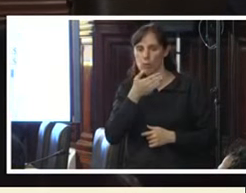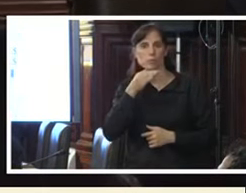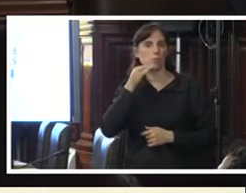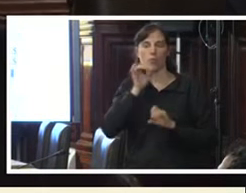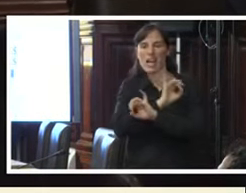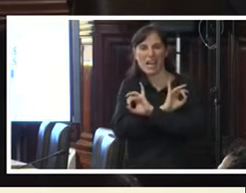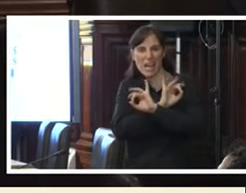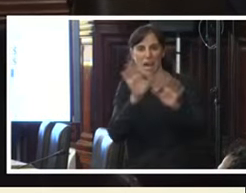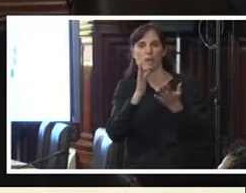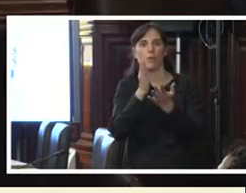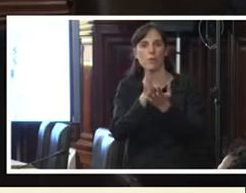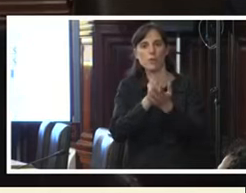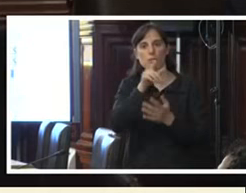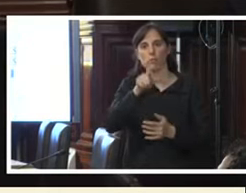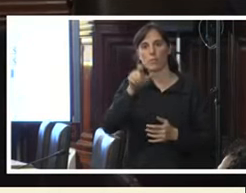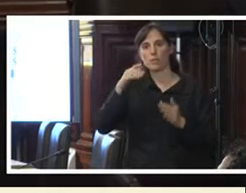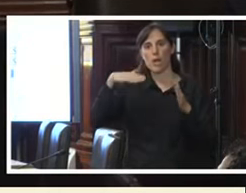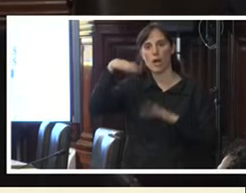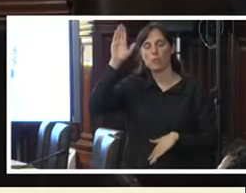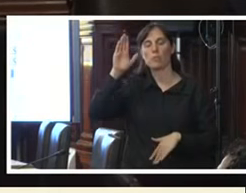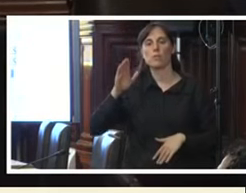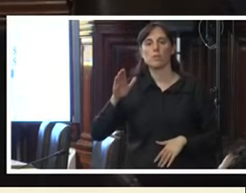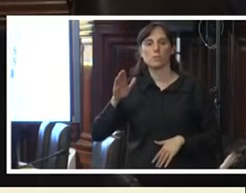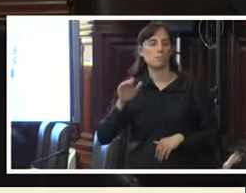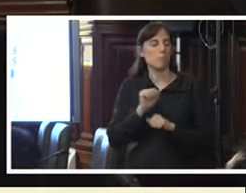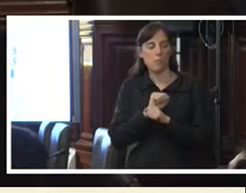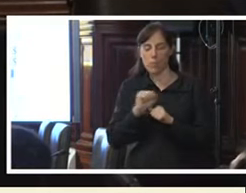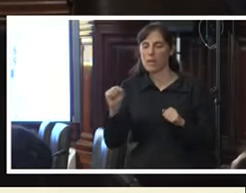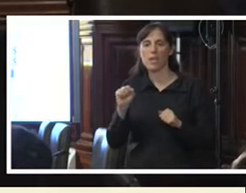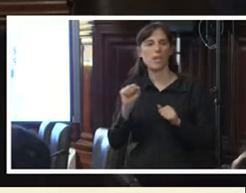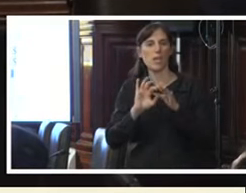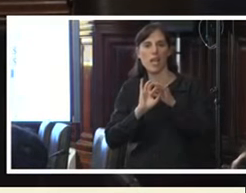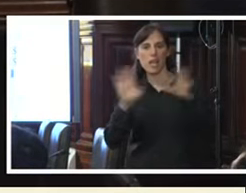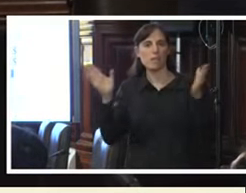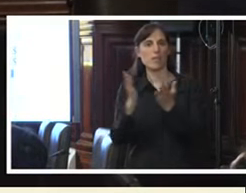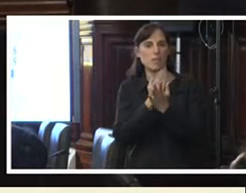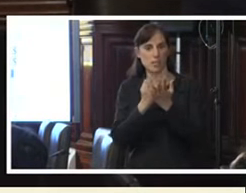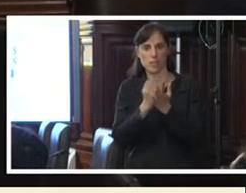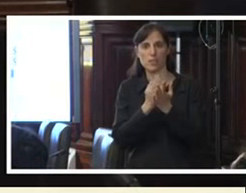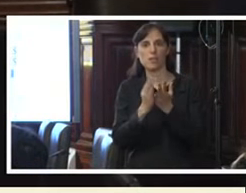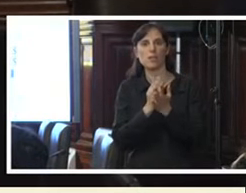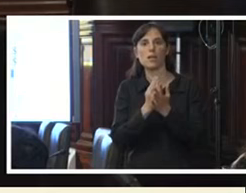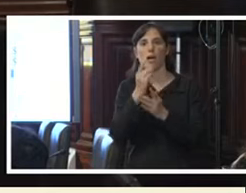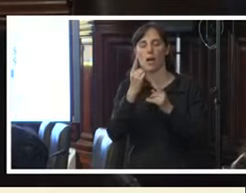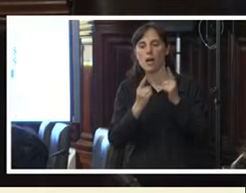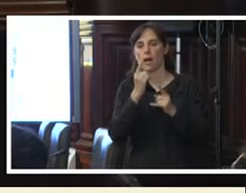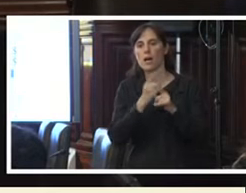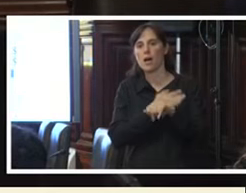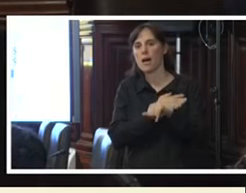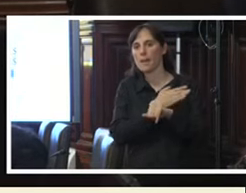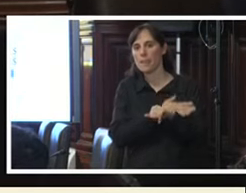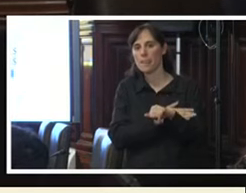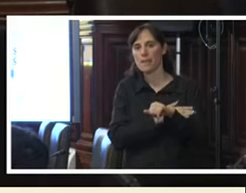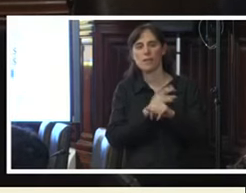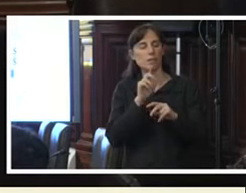del derecho a las personas adultas mayores a una vida libre de discriminación contemplando como causales de esta la expresión de la